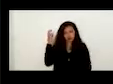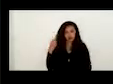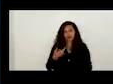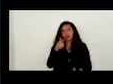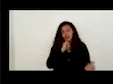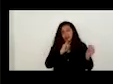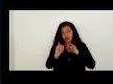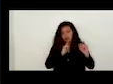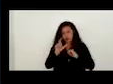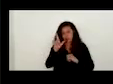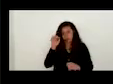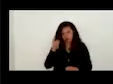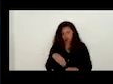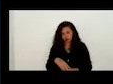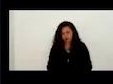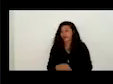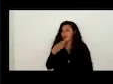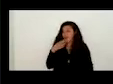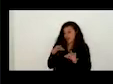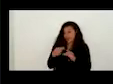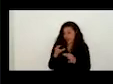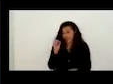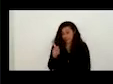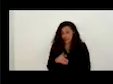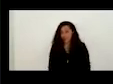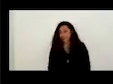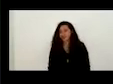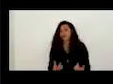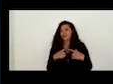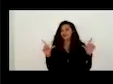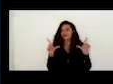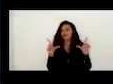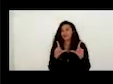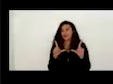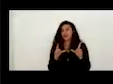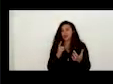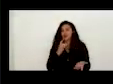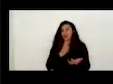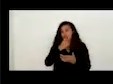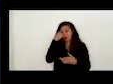señas mexicanas. Perfecto, ok, listo. Entonces, nada más para quitar esta parte.